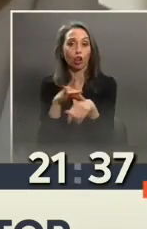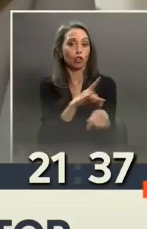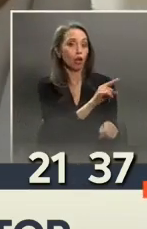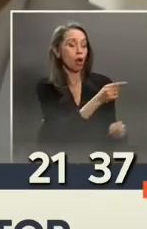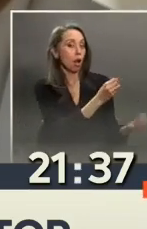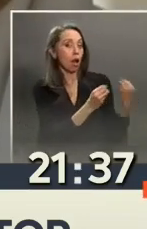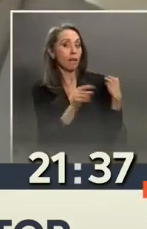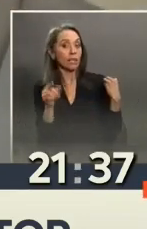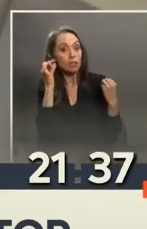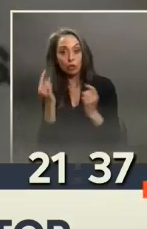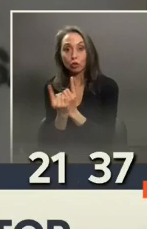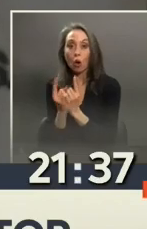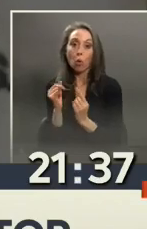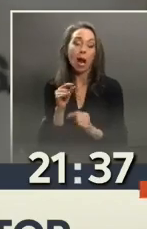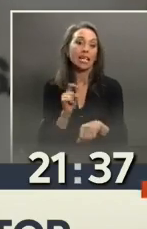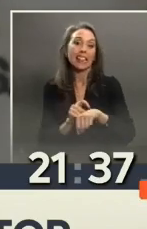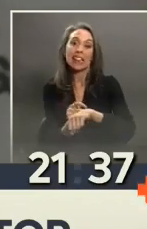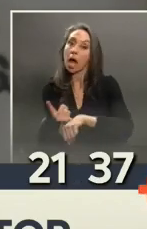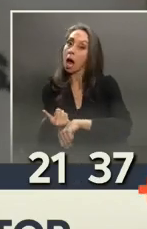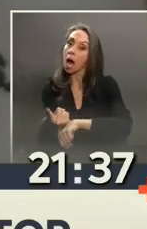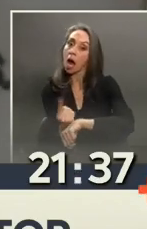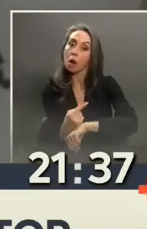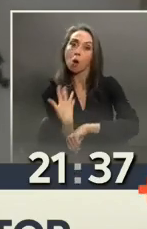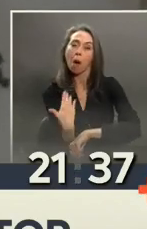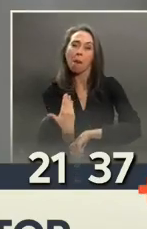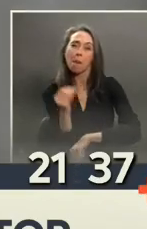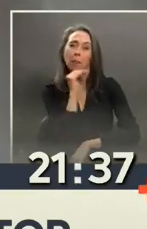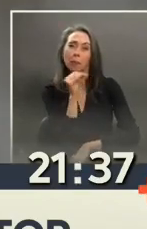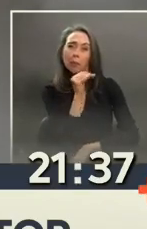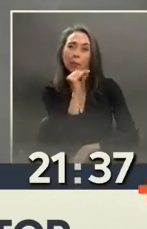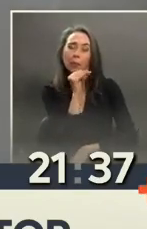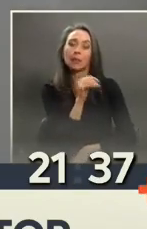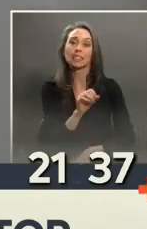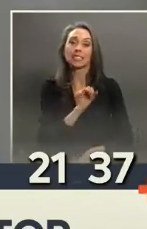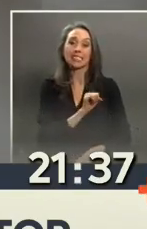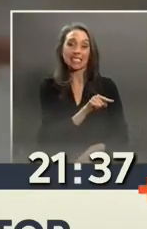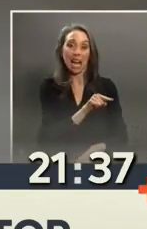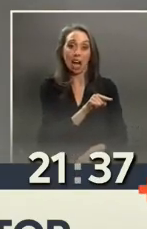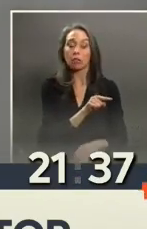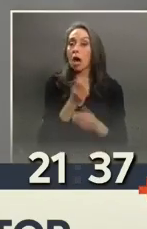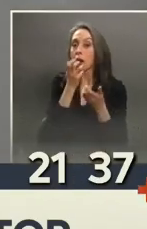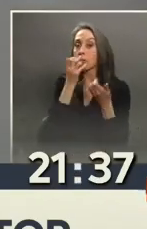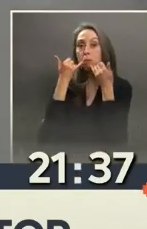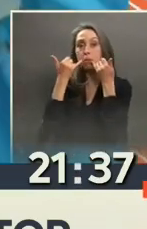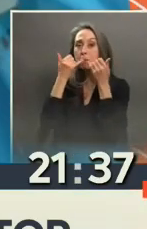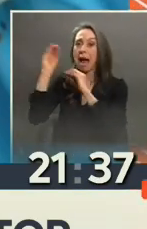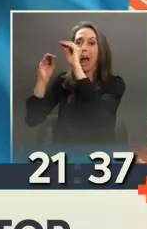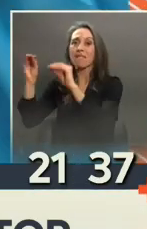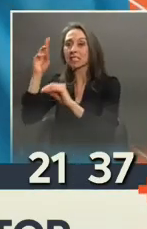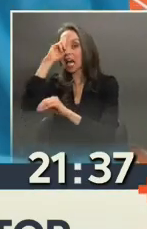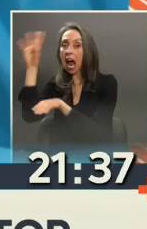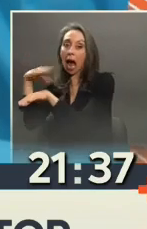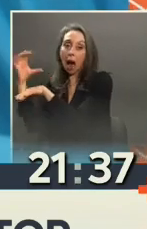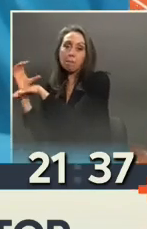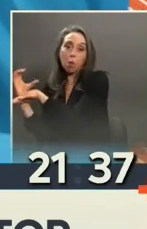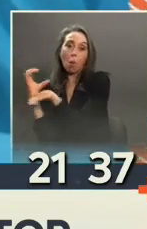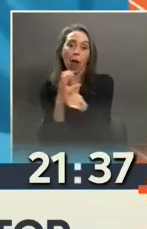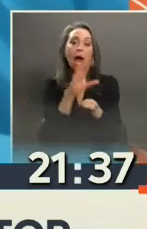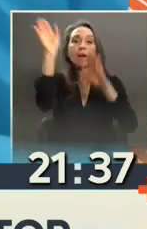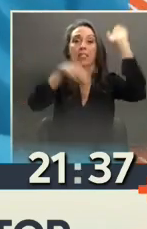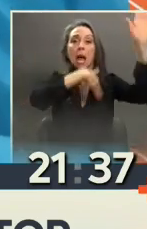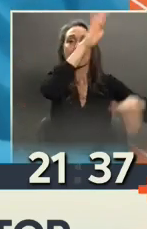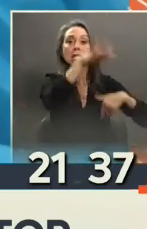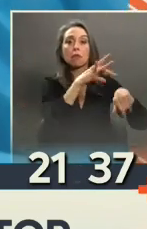juanita sabía que el tiempo les jugaba en contra desde santiago comenzó a dar indicaciones a rancagua mientras llamaba a otros médicos